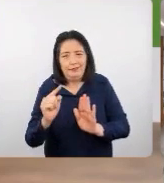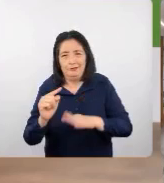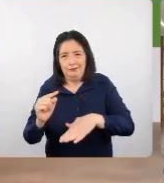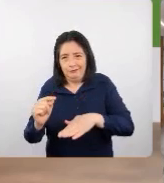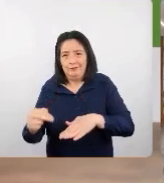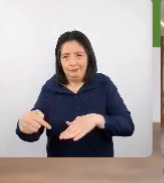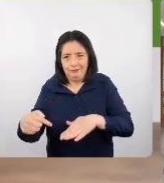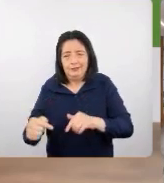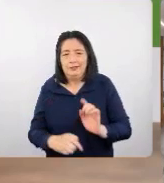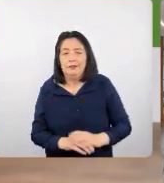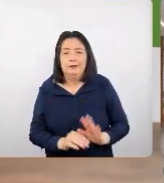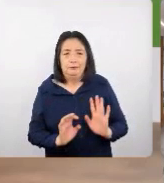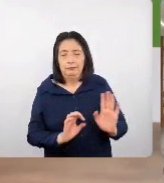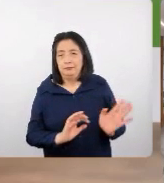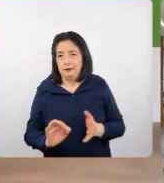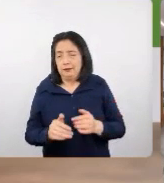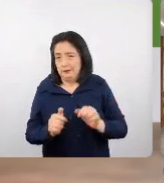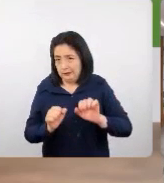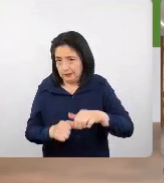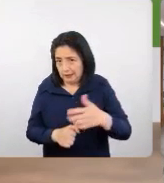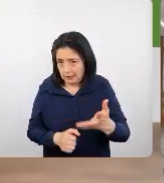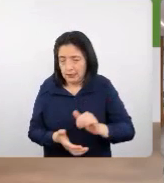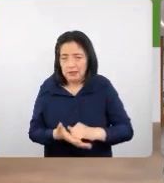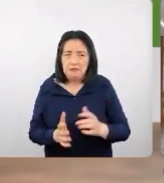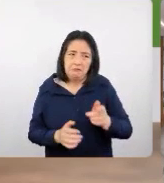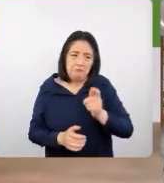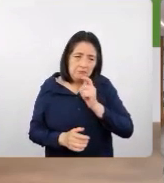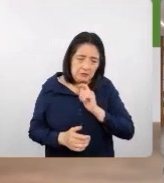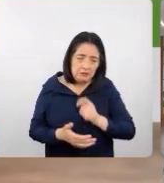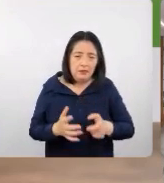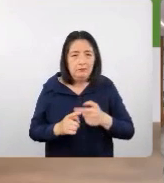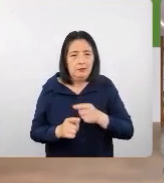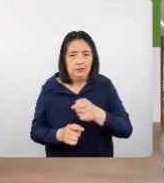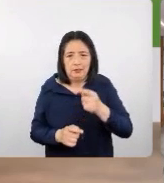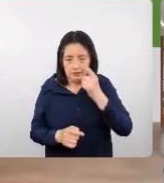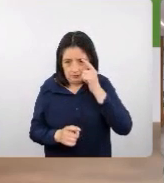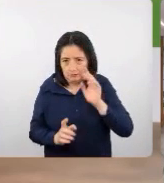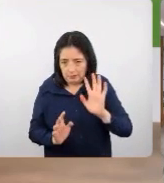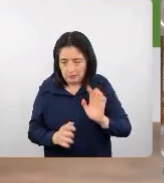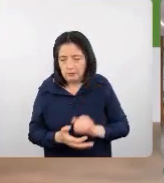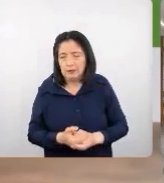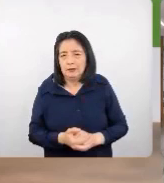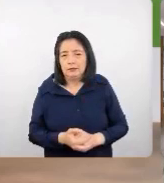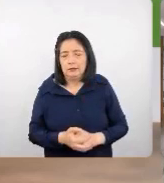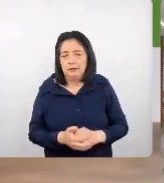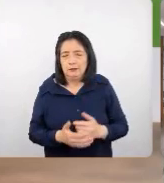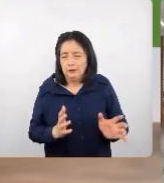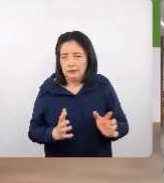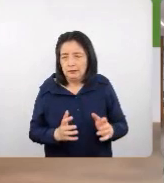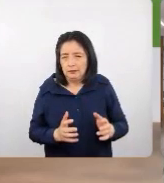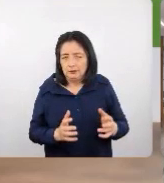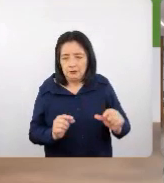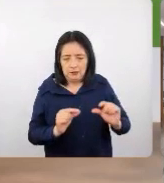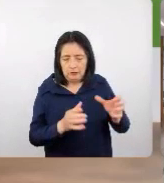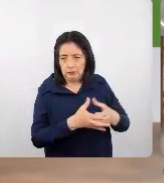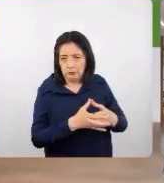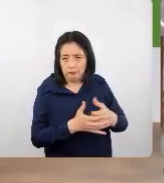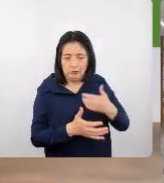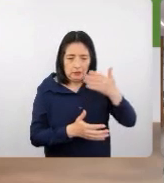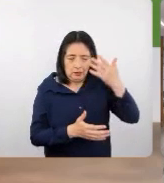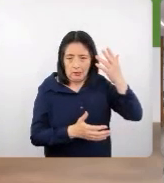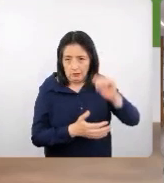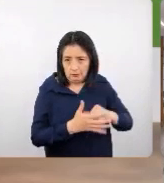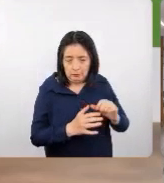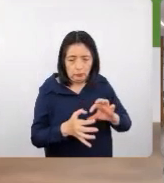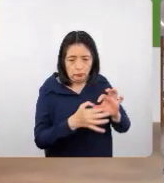conversando. Si bien es cierto, existe una tolerancia, hay que tener en cuenta también que Emiratos Árabes Unidos no solamente es Dubái y no